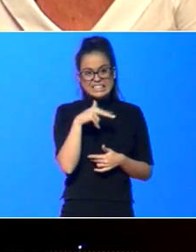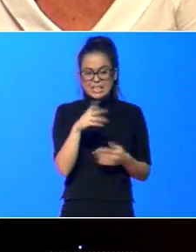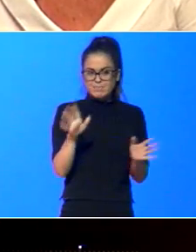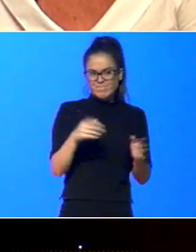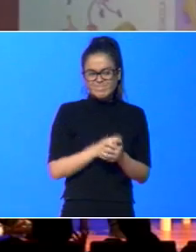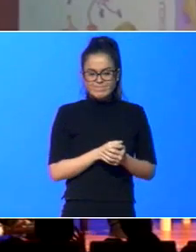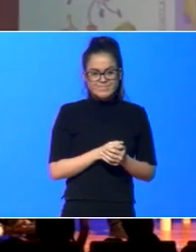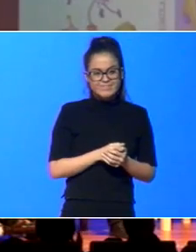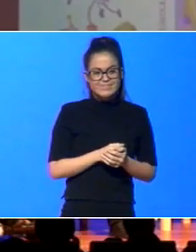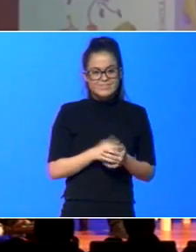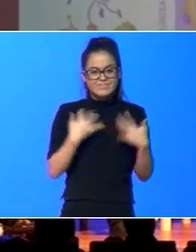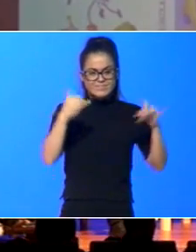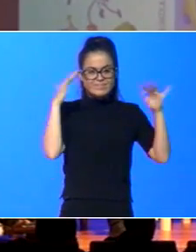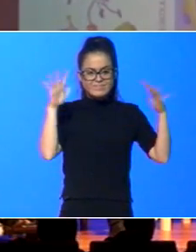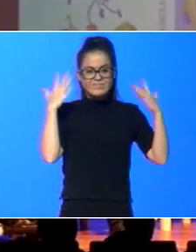está.